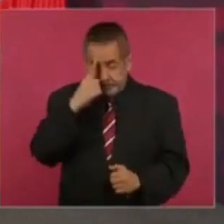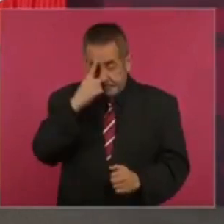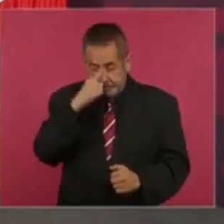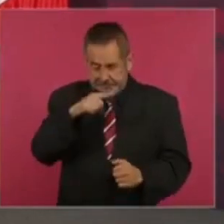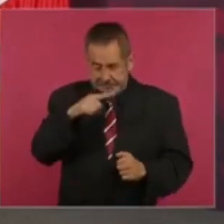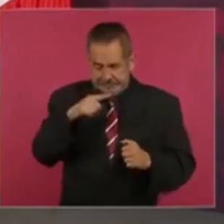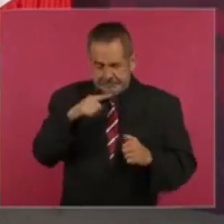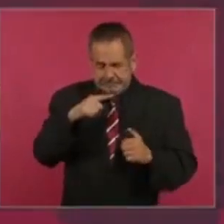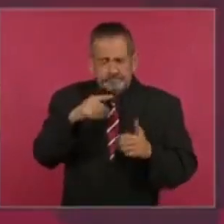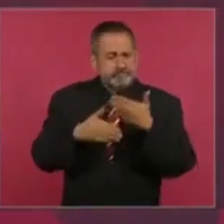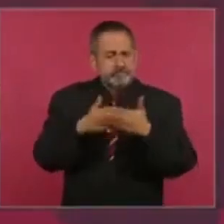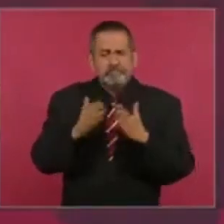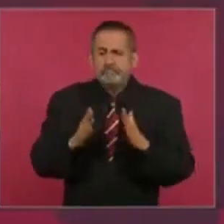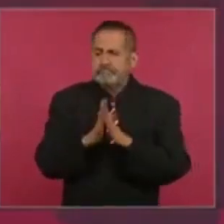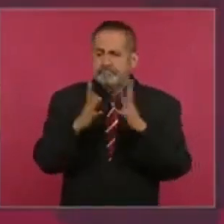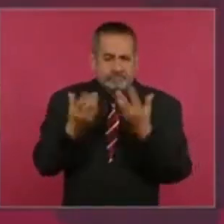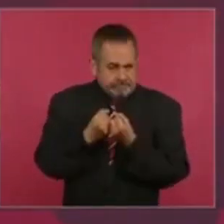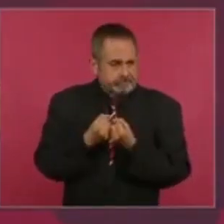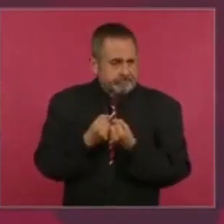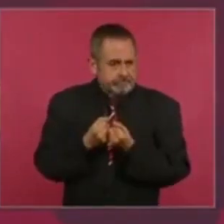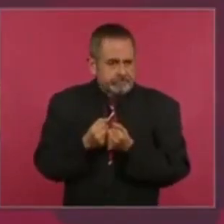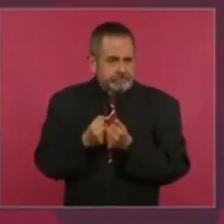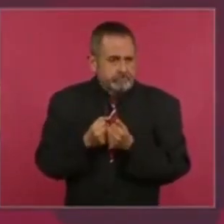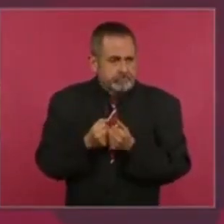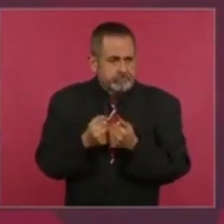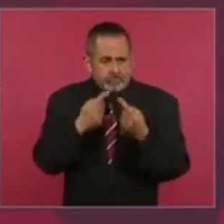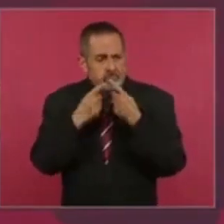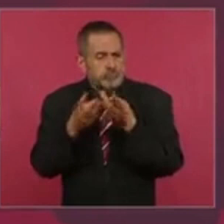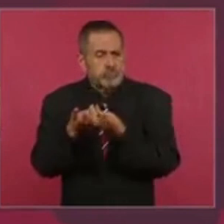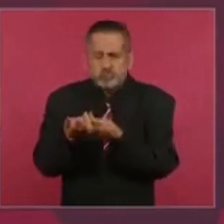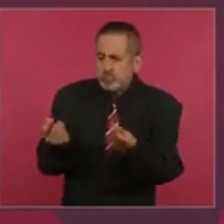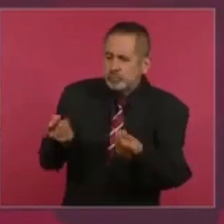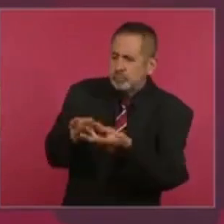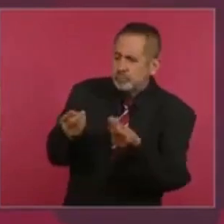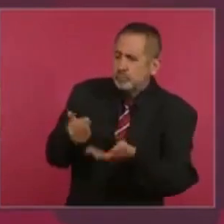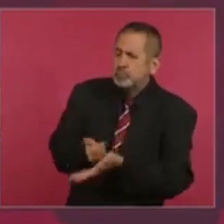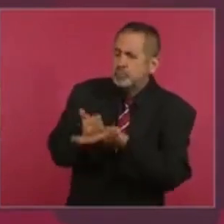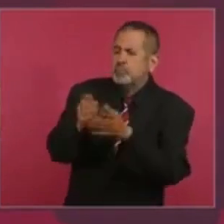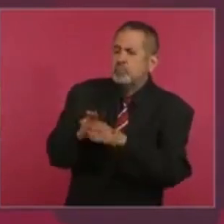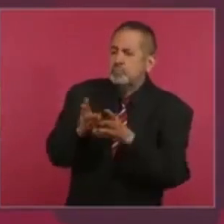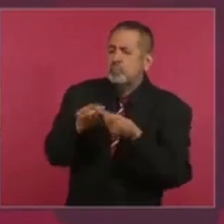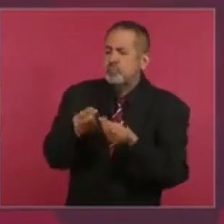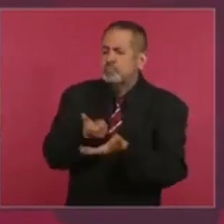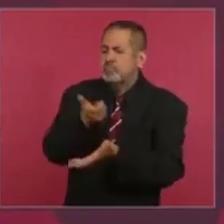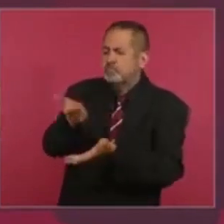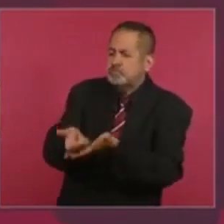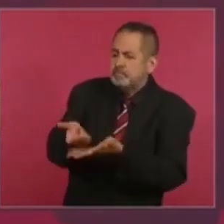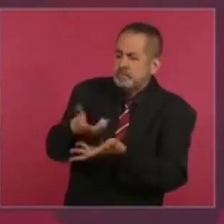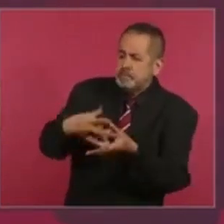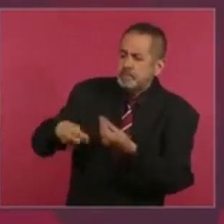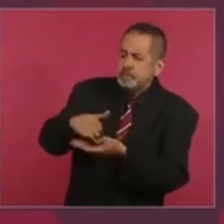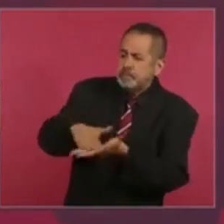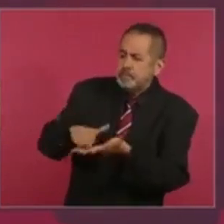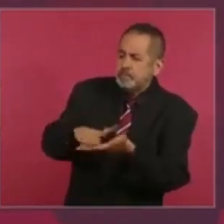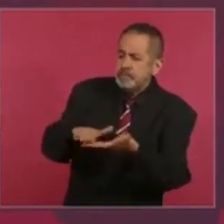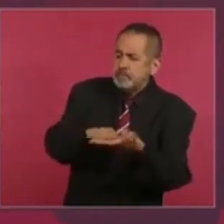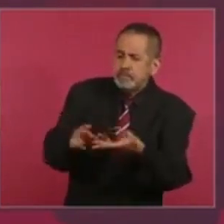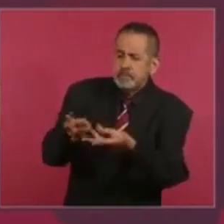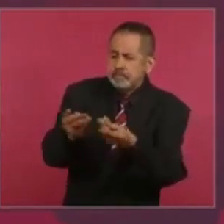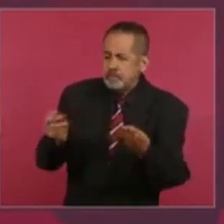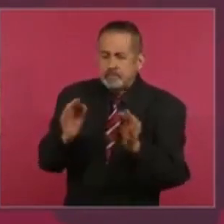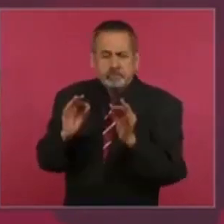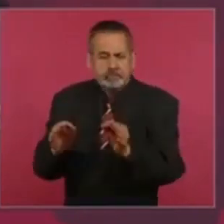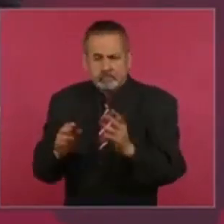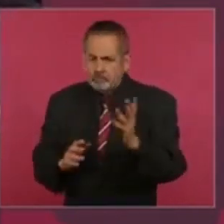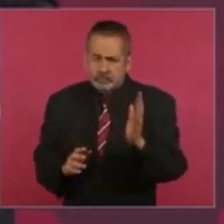participar y buscar opciones alternativas, cómo reparar los daños, lo que tiene que